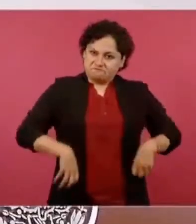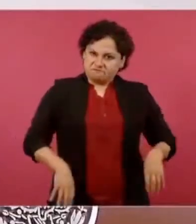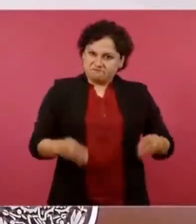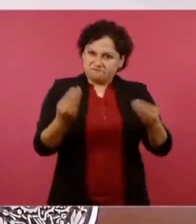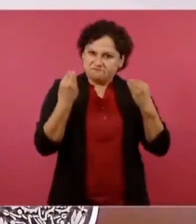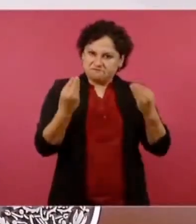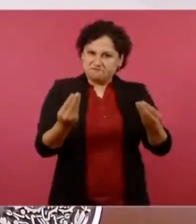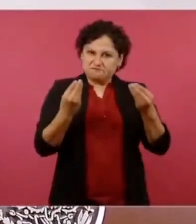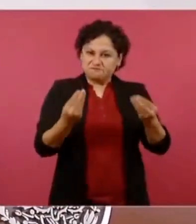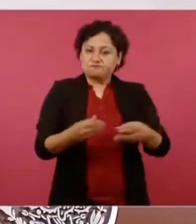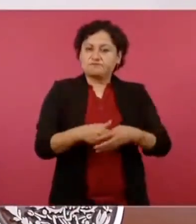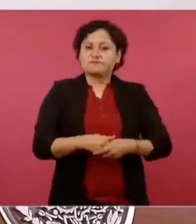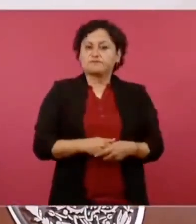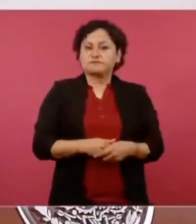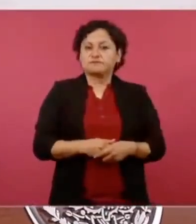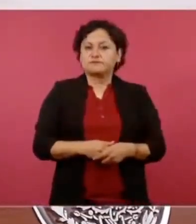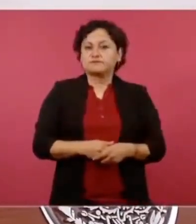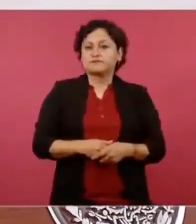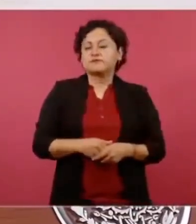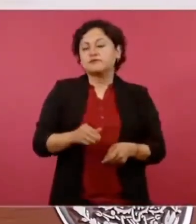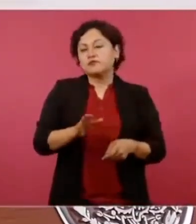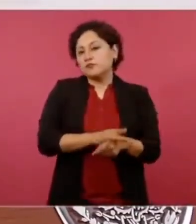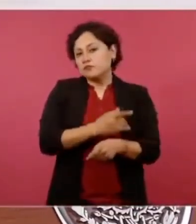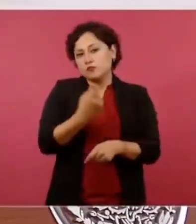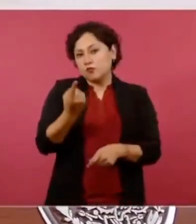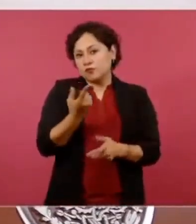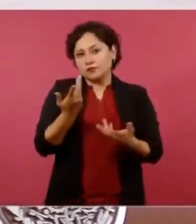porque hay crisis